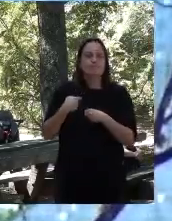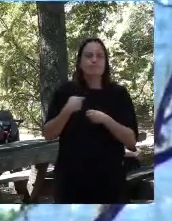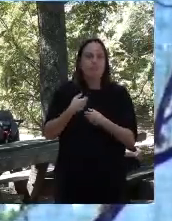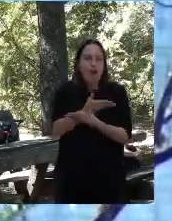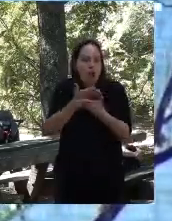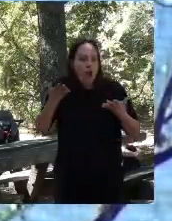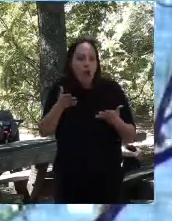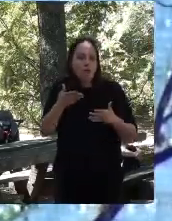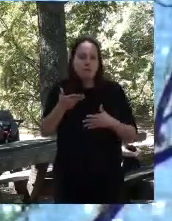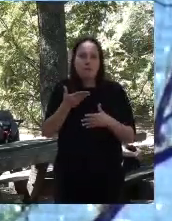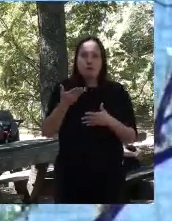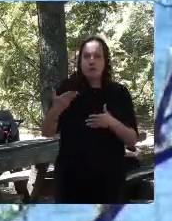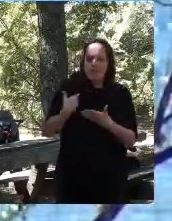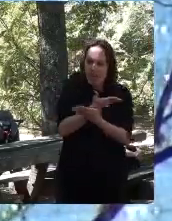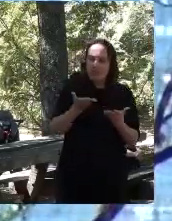no lo hacemos.